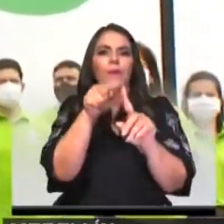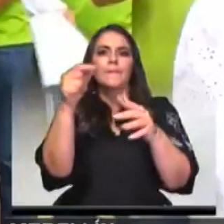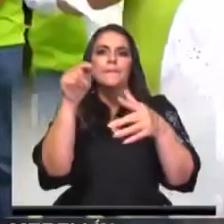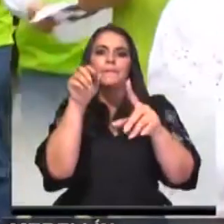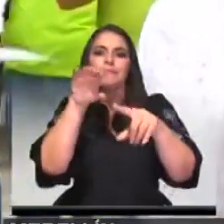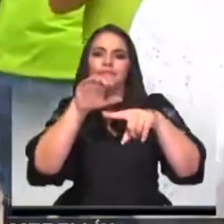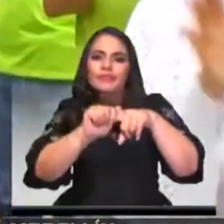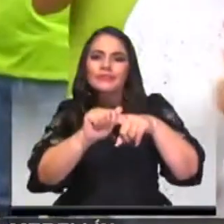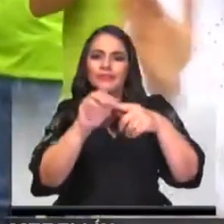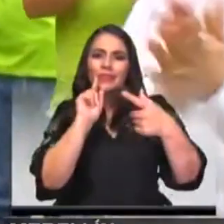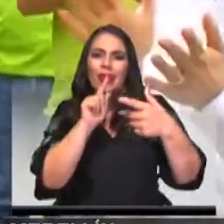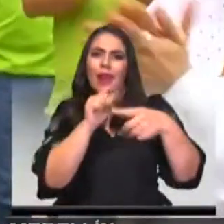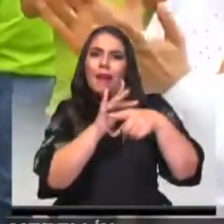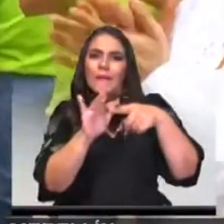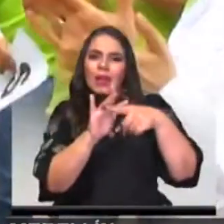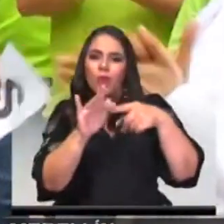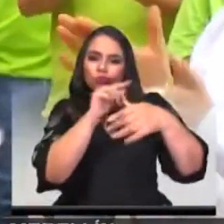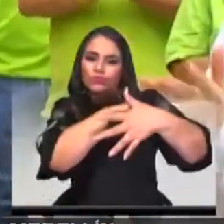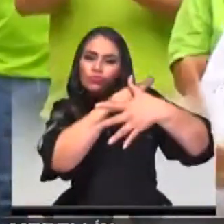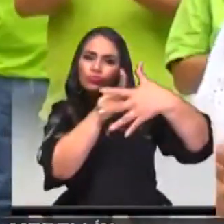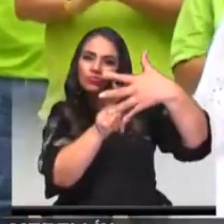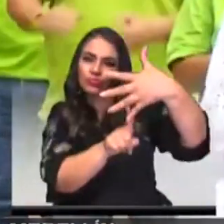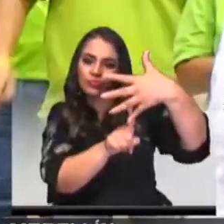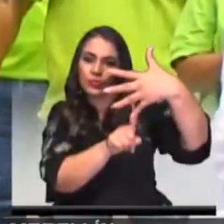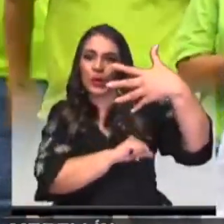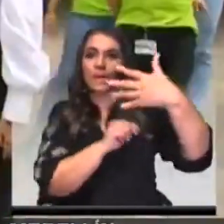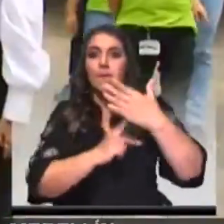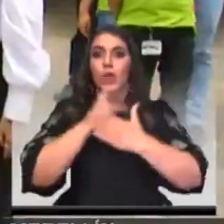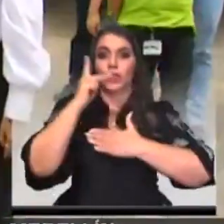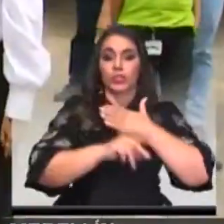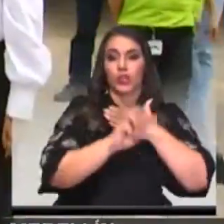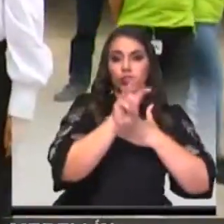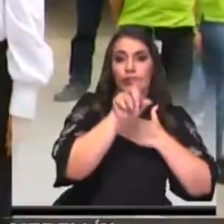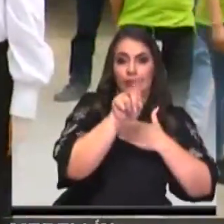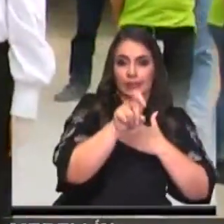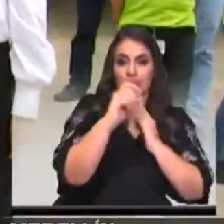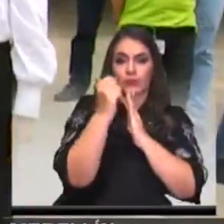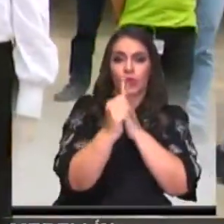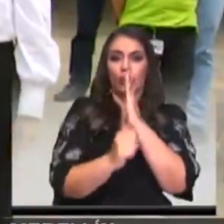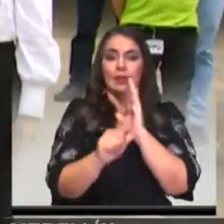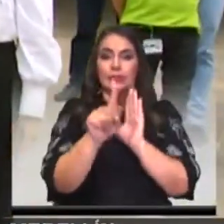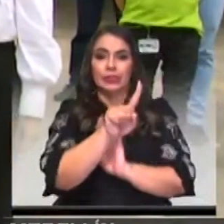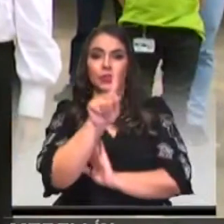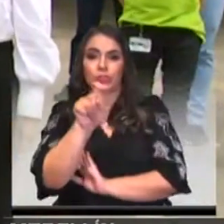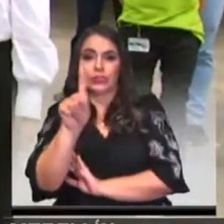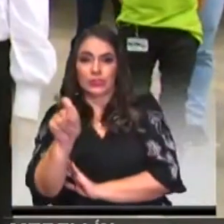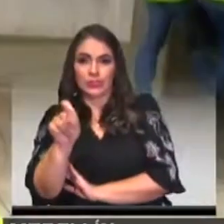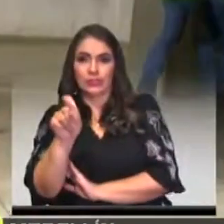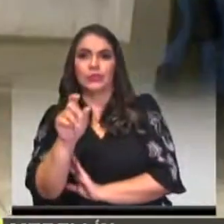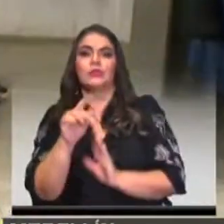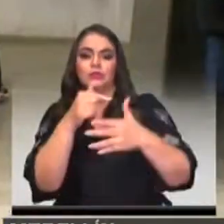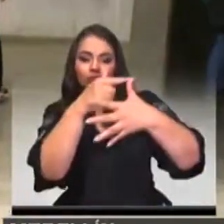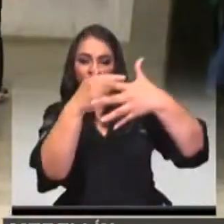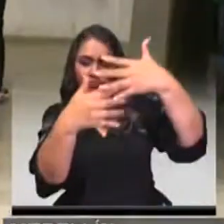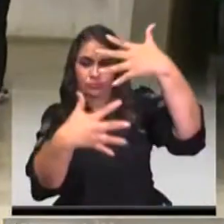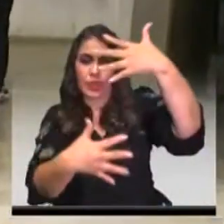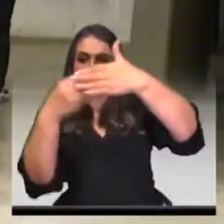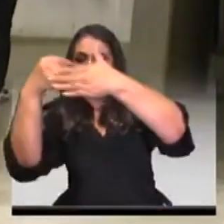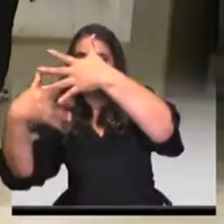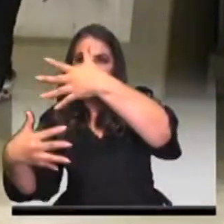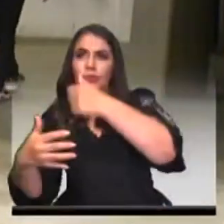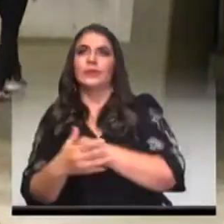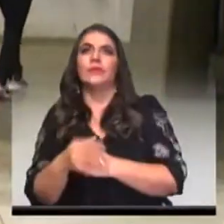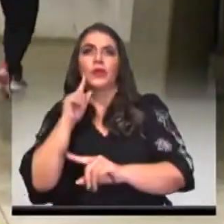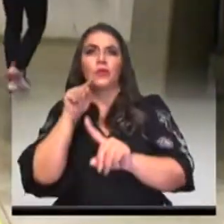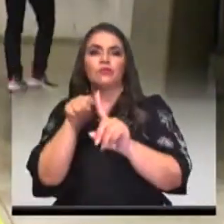temáticos 86 componentes 166 programas y los 966 indicadores es nuestro gran